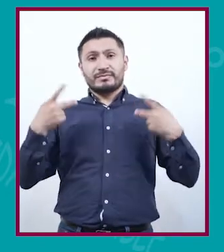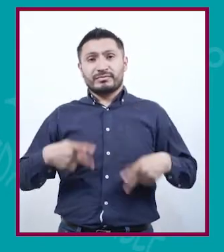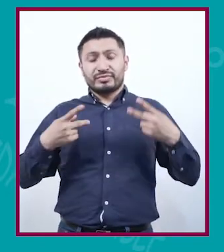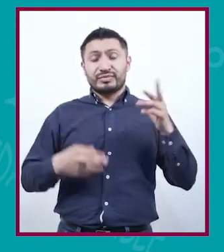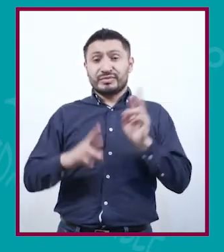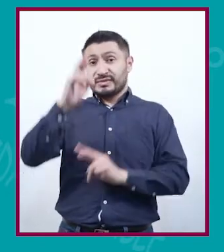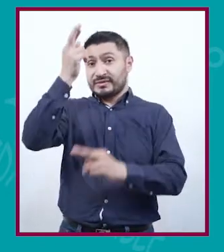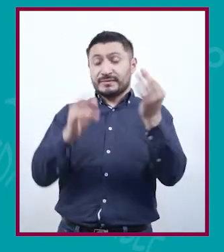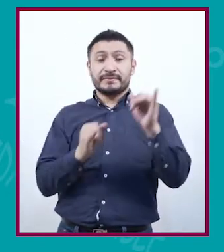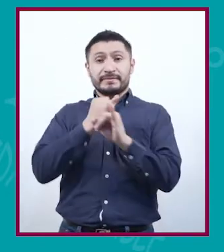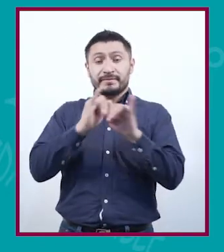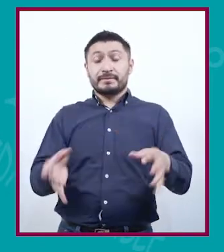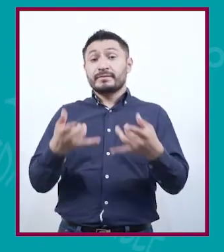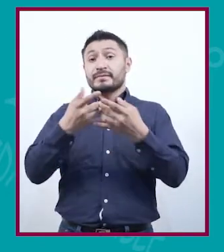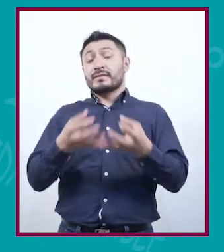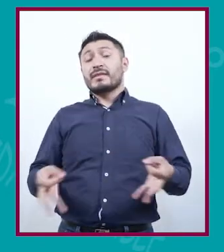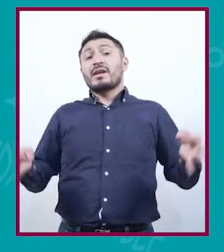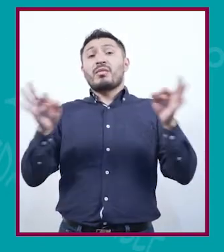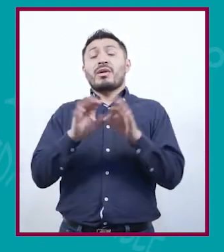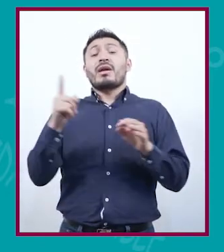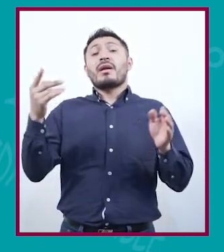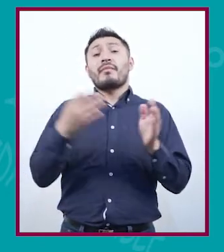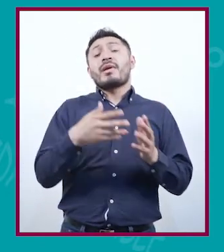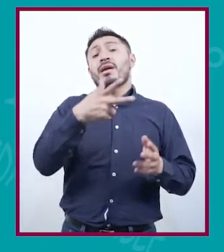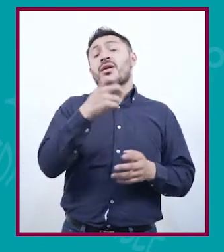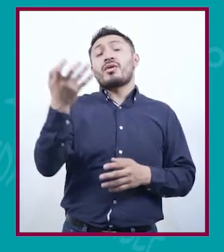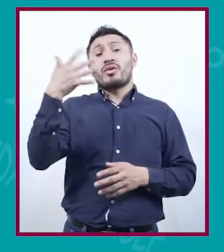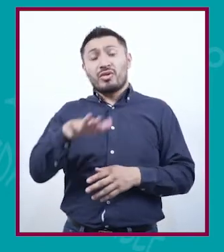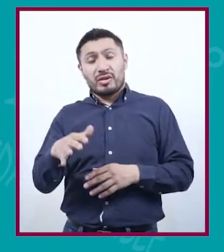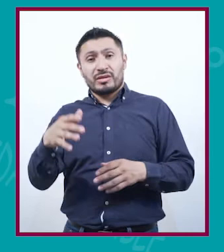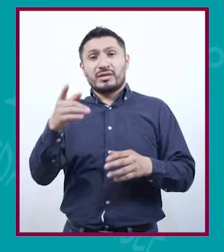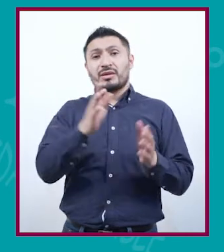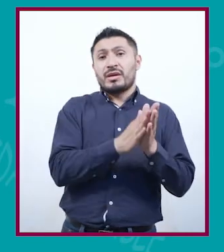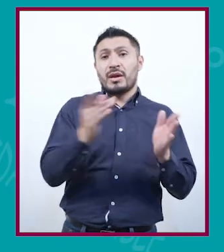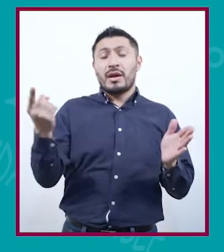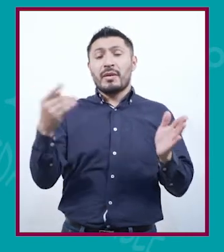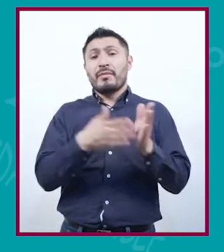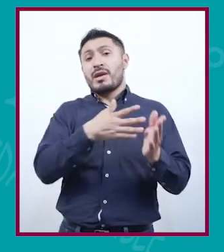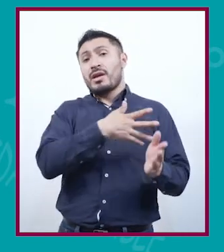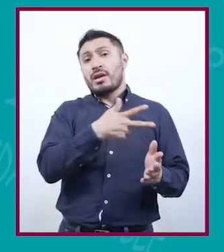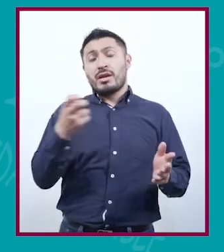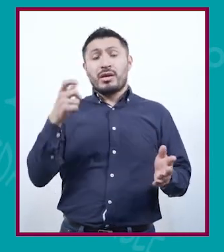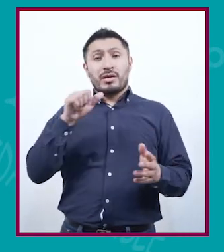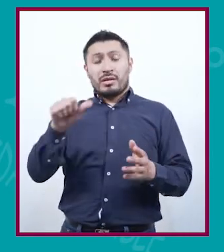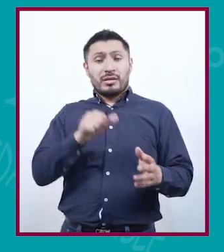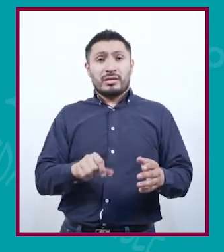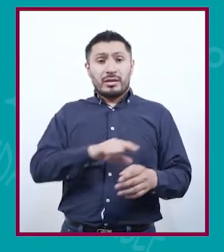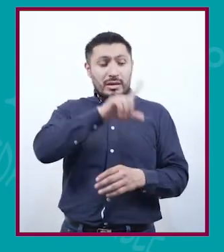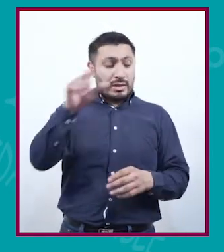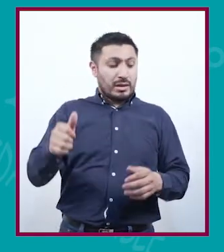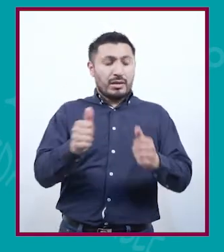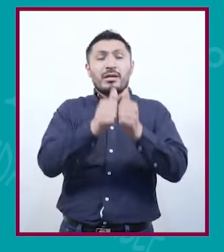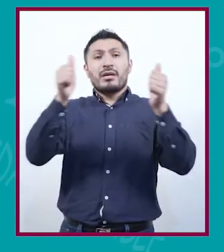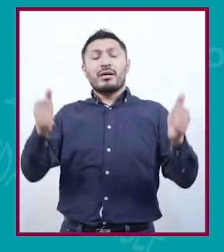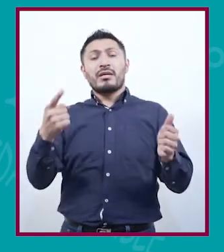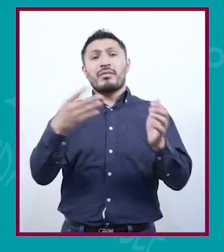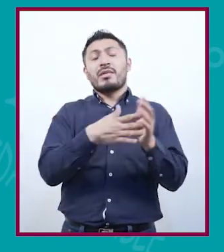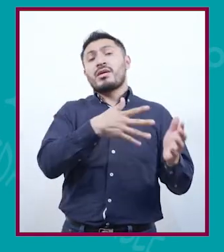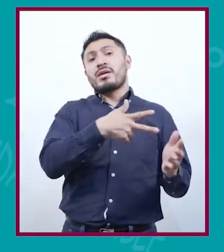independentistas. Esta trayectoria es muy importante entre 1810 y 16, y después es separado del mando